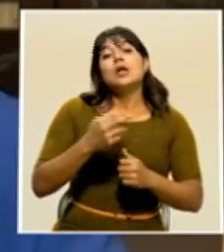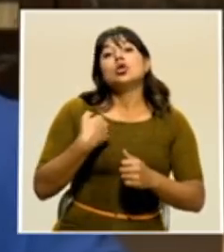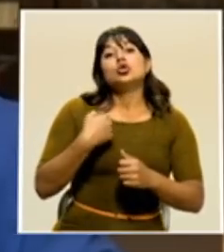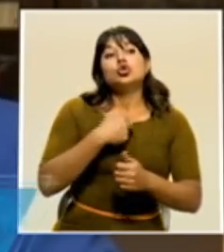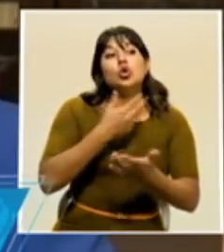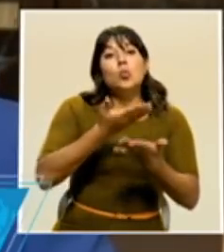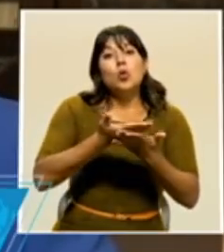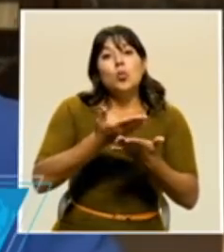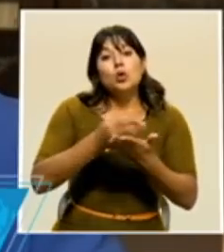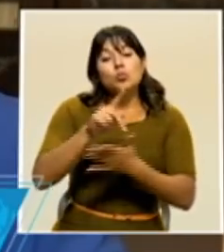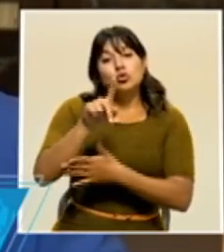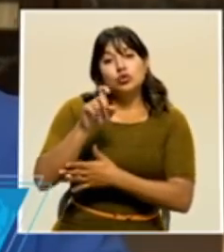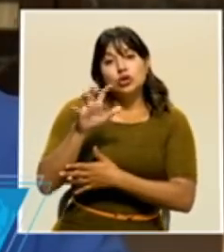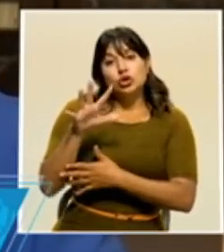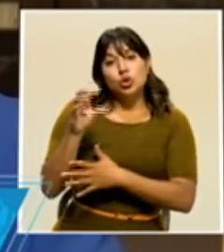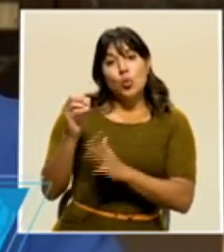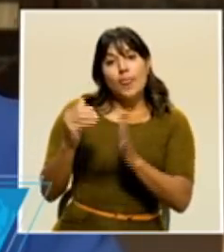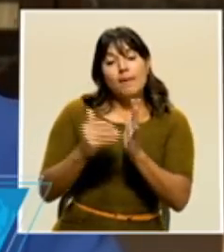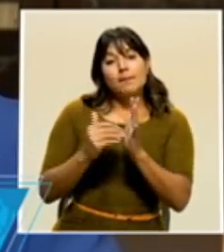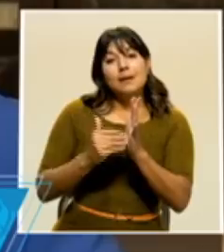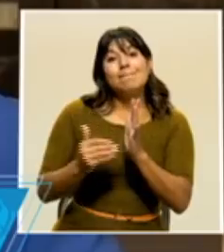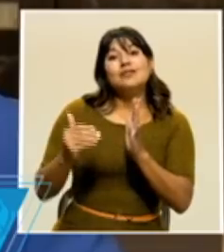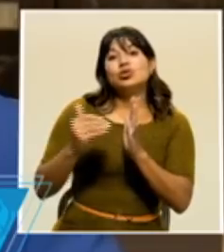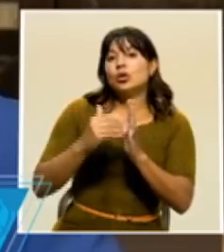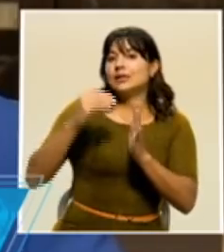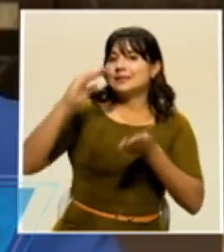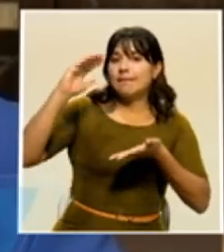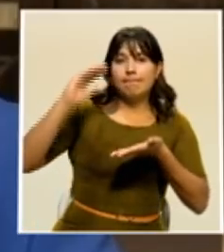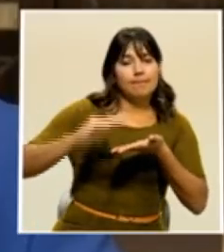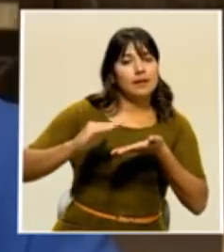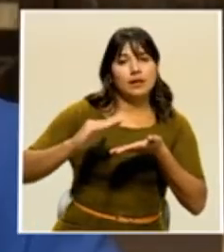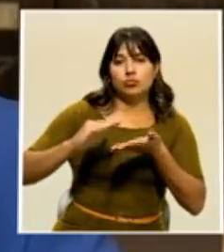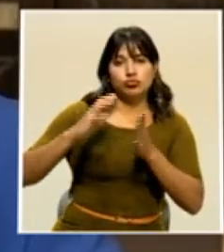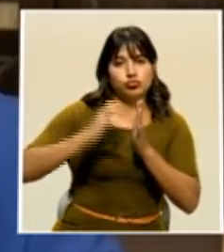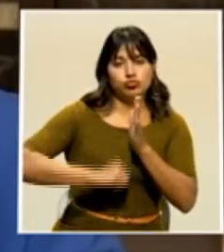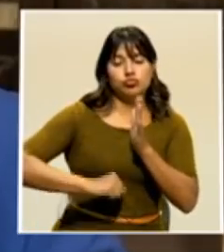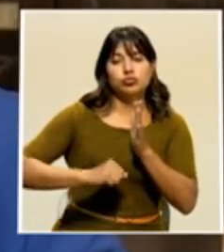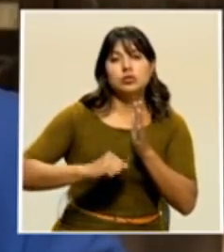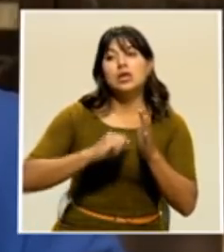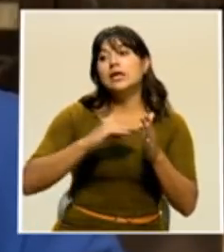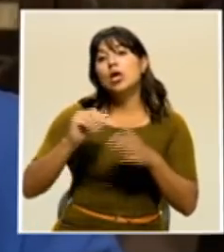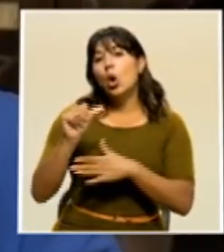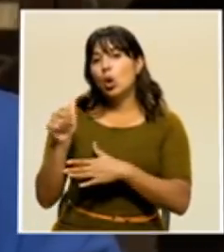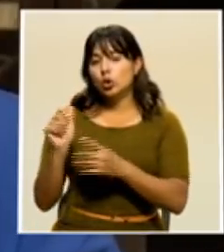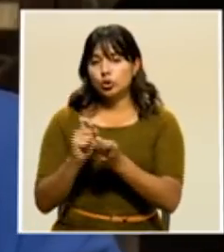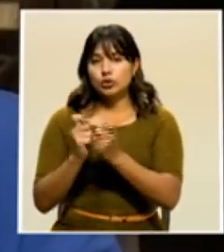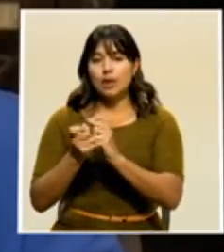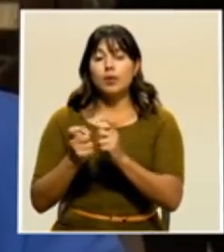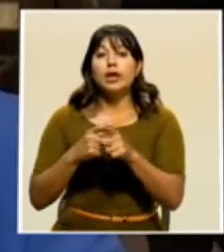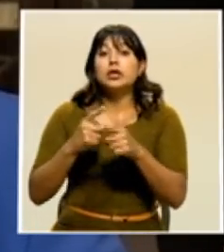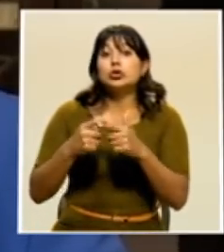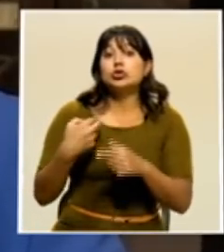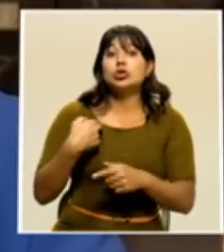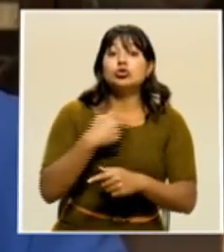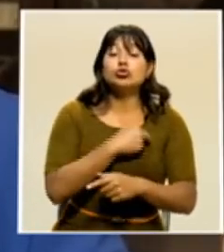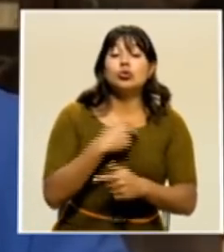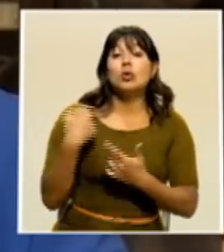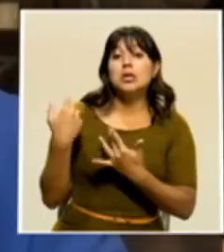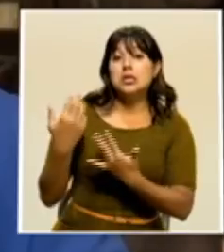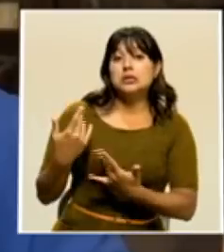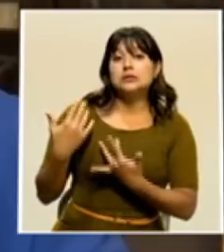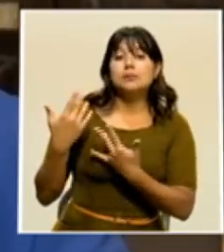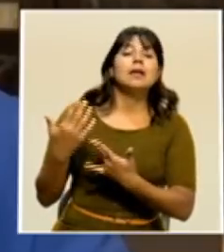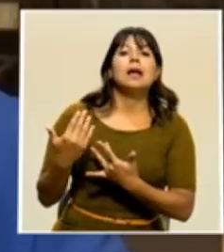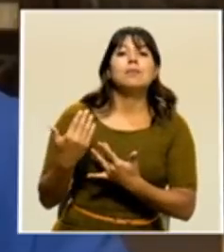150.000 millones, más normas que se habían ya incluso algunas aprobado, y en ese entendido esperaríamos que